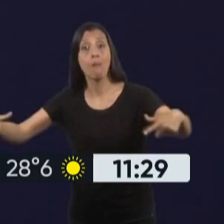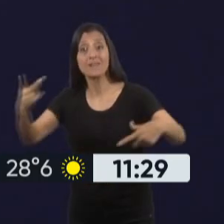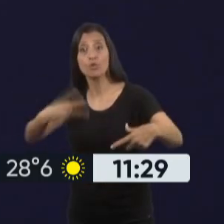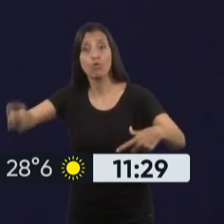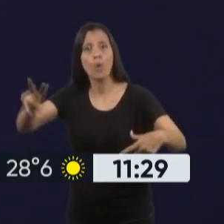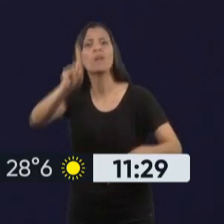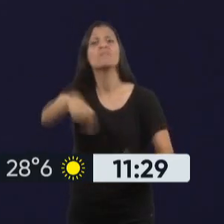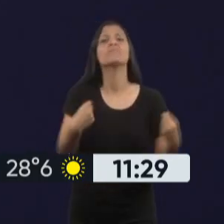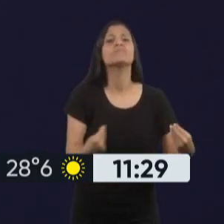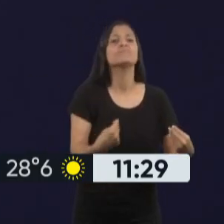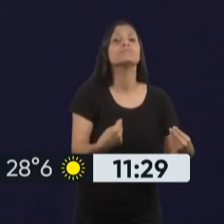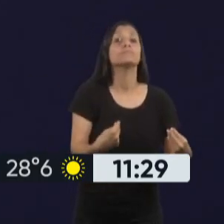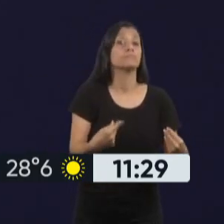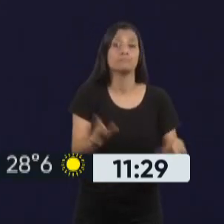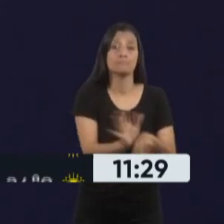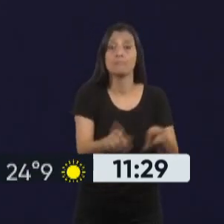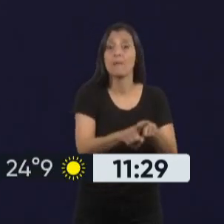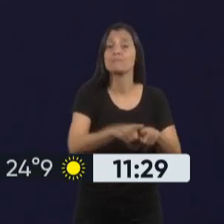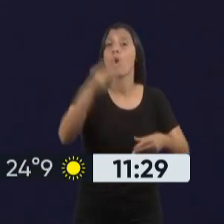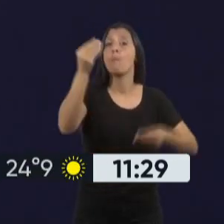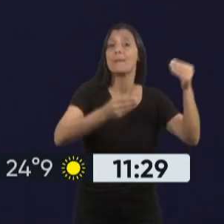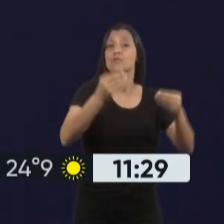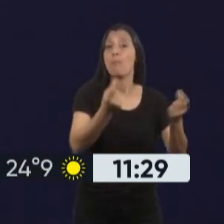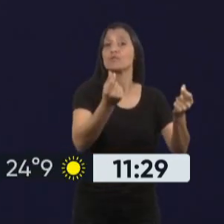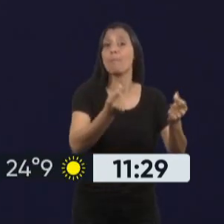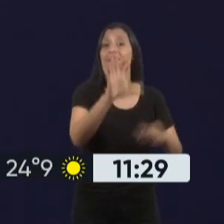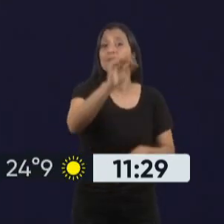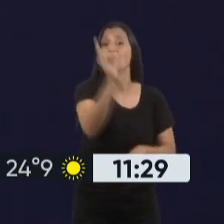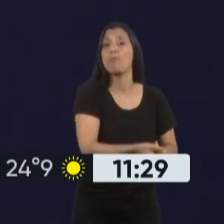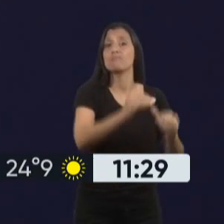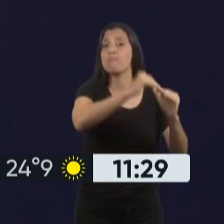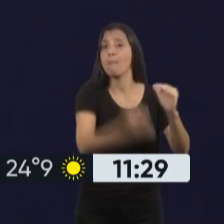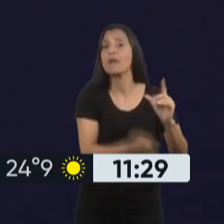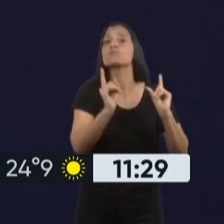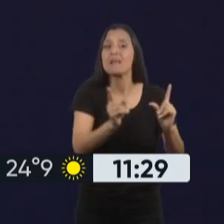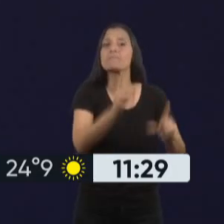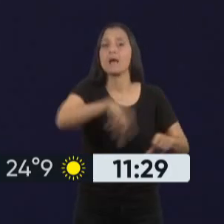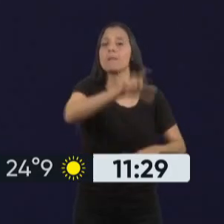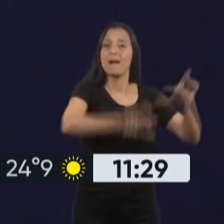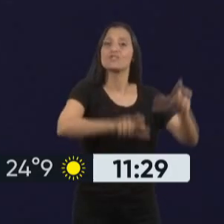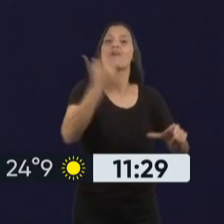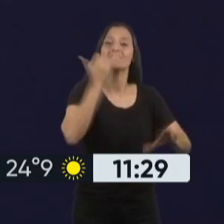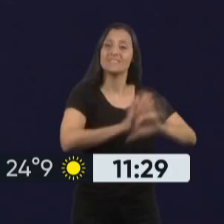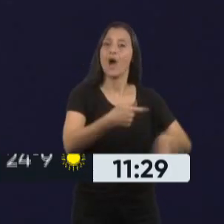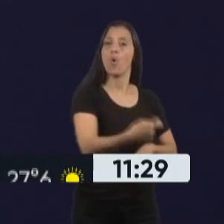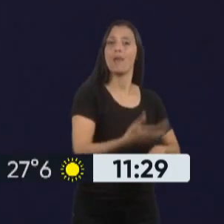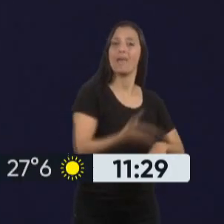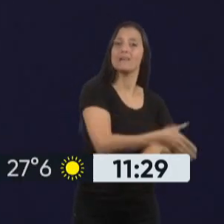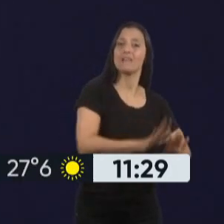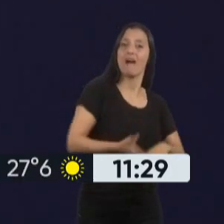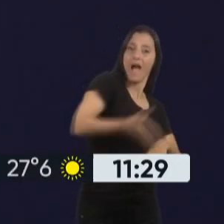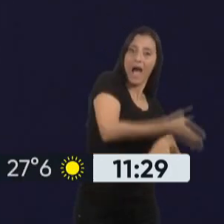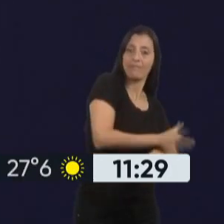que hiciste fue básicamente dejar con la mitad del ingreso potencial a la gente que sí había aportado y que sí estaba dentro del sistema. Después vos tenías otra discusión, que era,